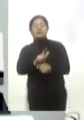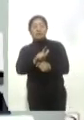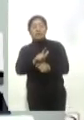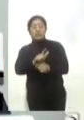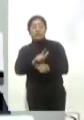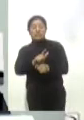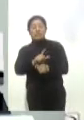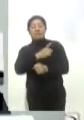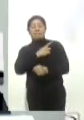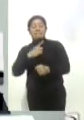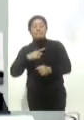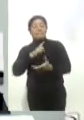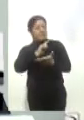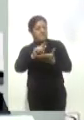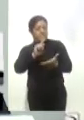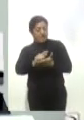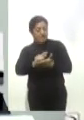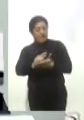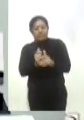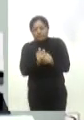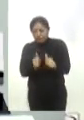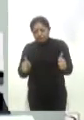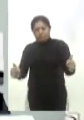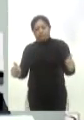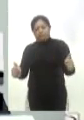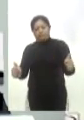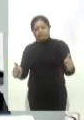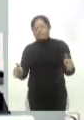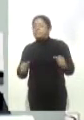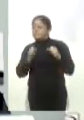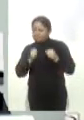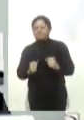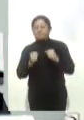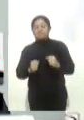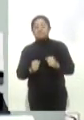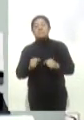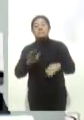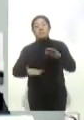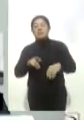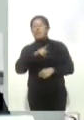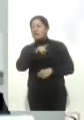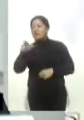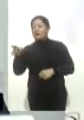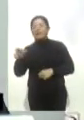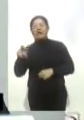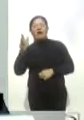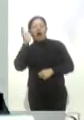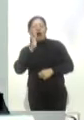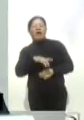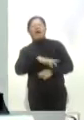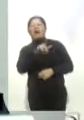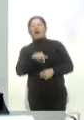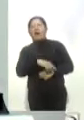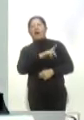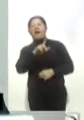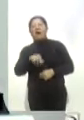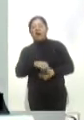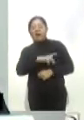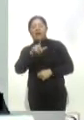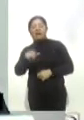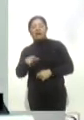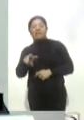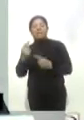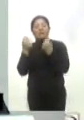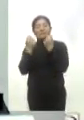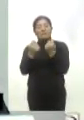población, porque muchas veces el que ellos no crean, el que ellos no disiernan la magnitud de lo que hablamos,